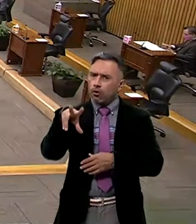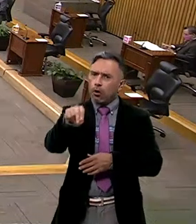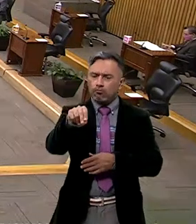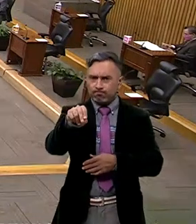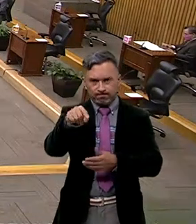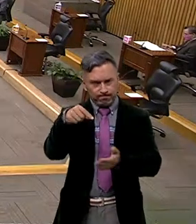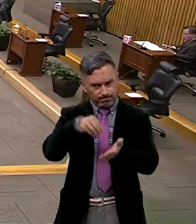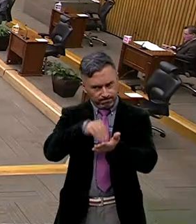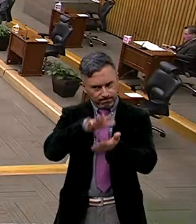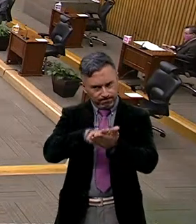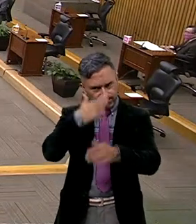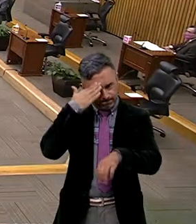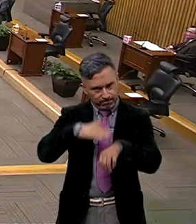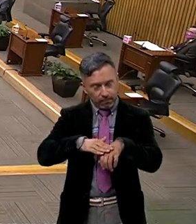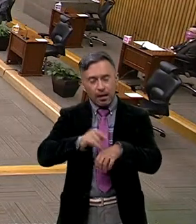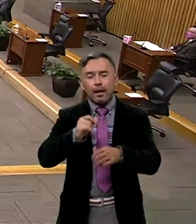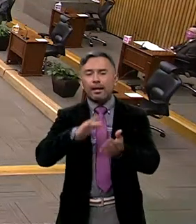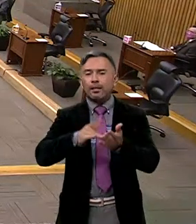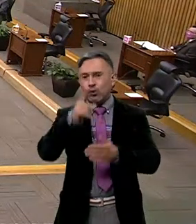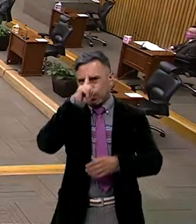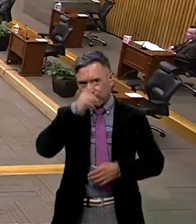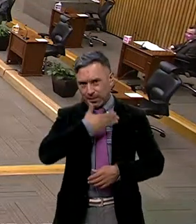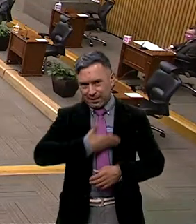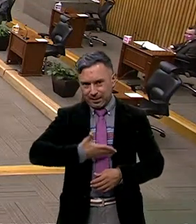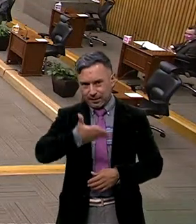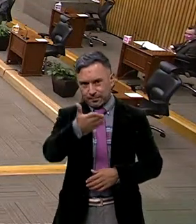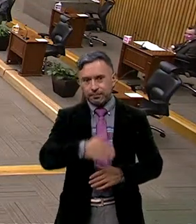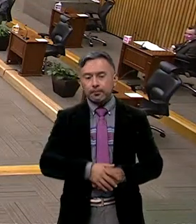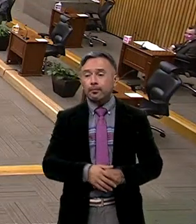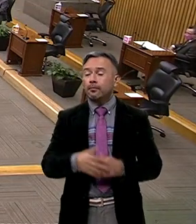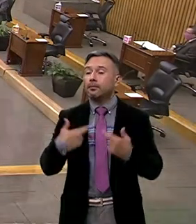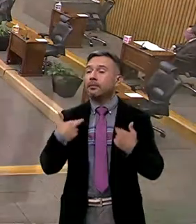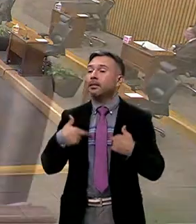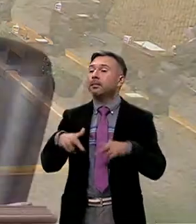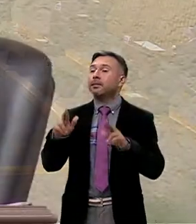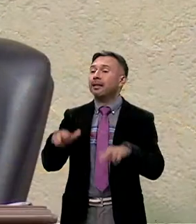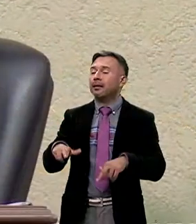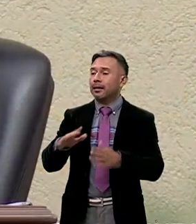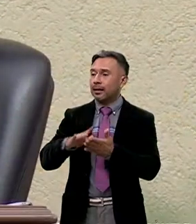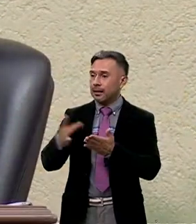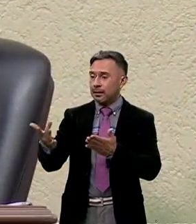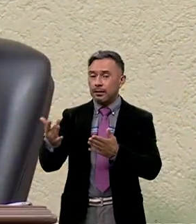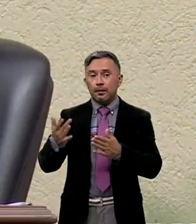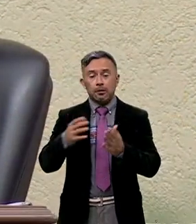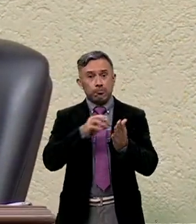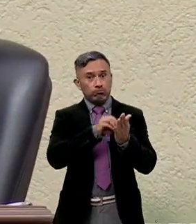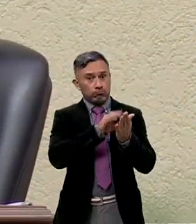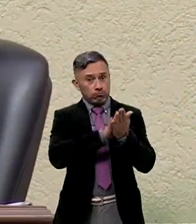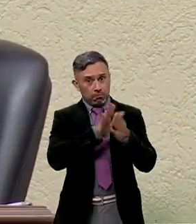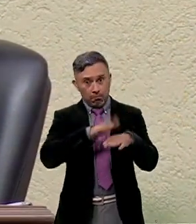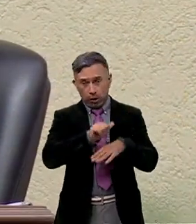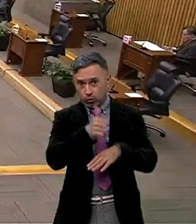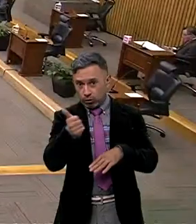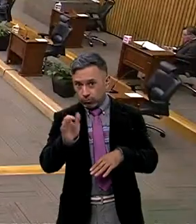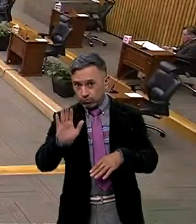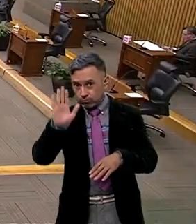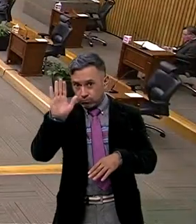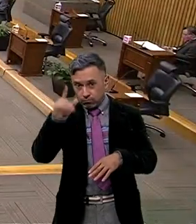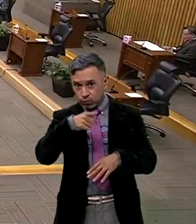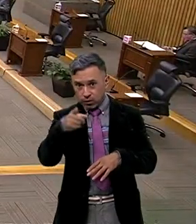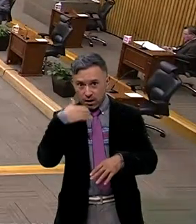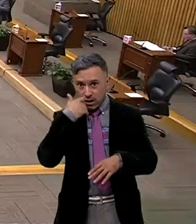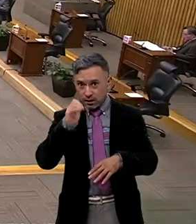muchas gracias señor representante no tengo notaban y además colegas no sé si hay alguien que desea intervenir